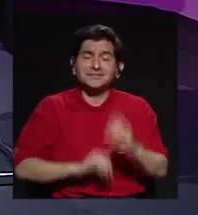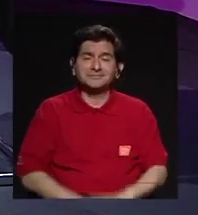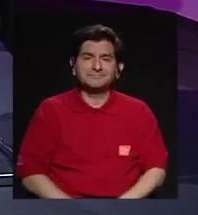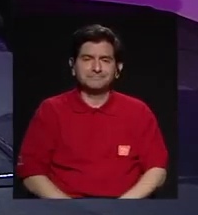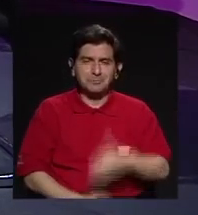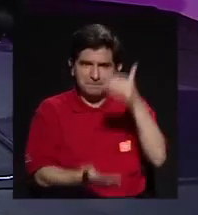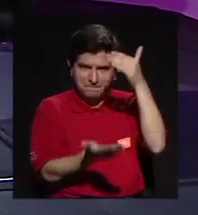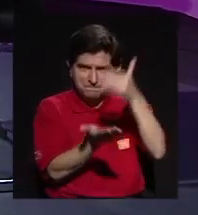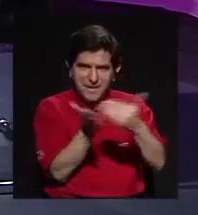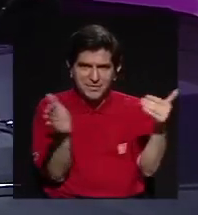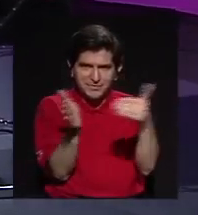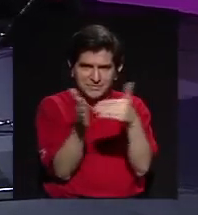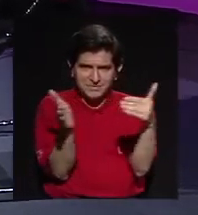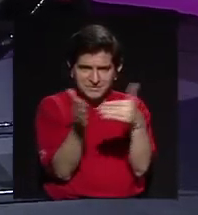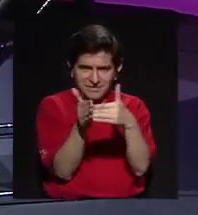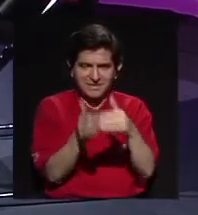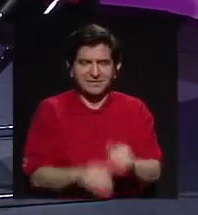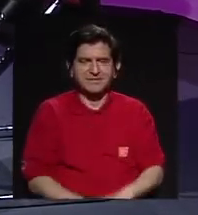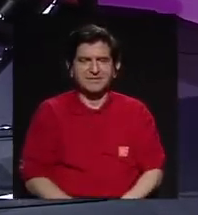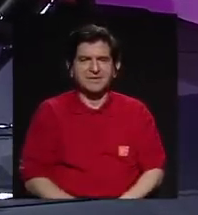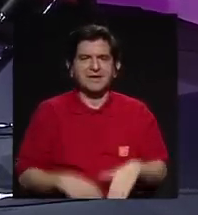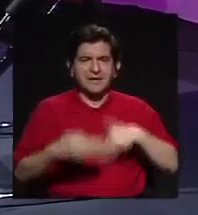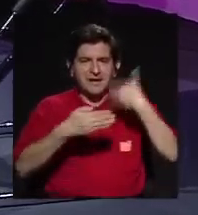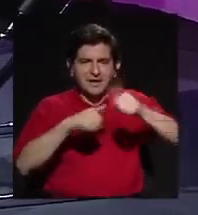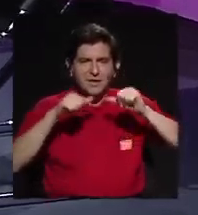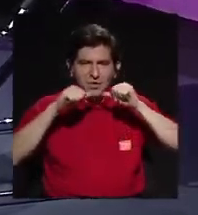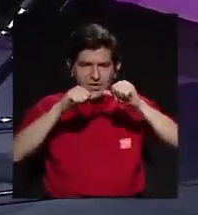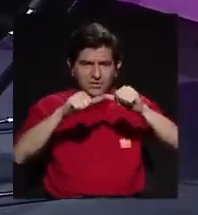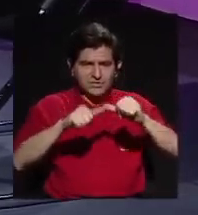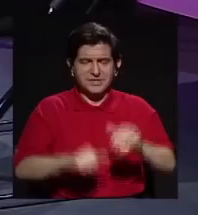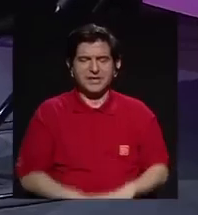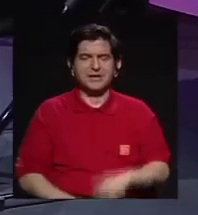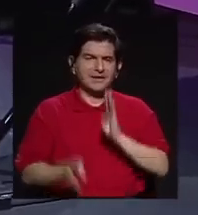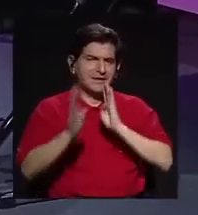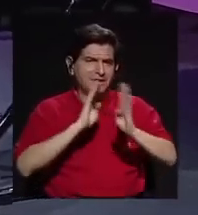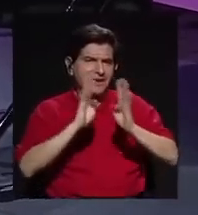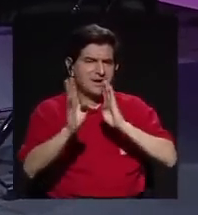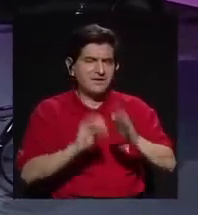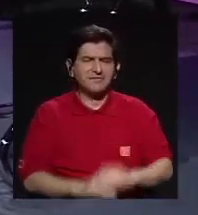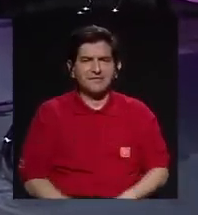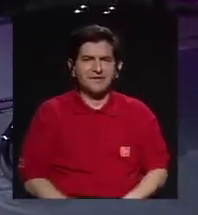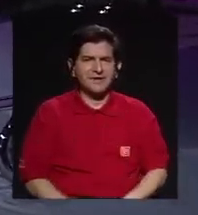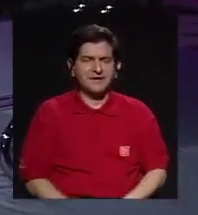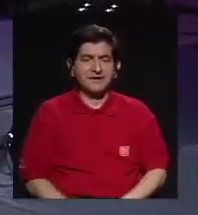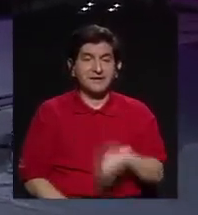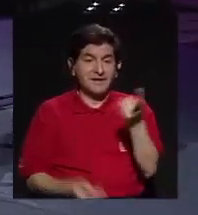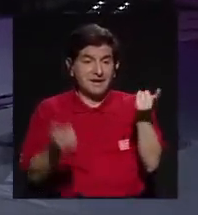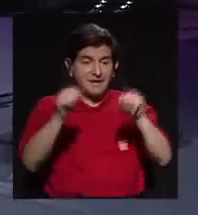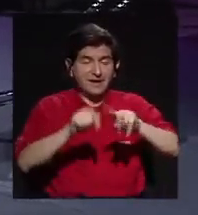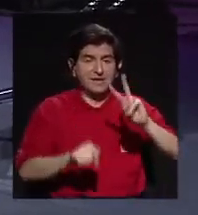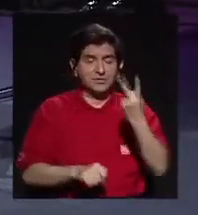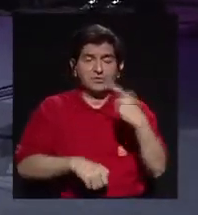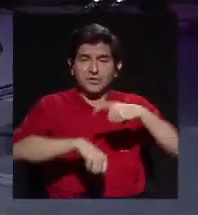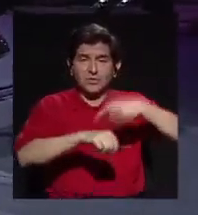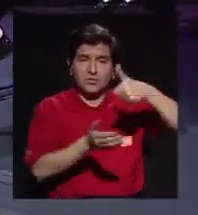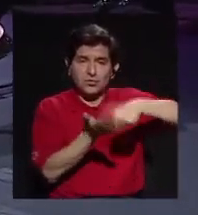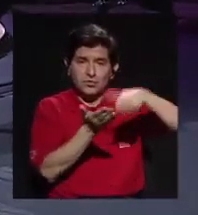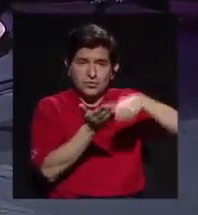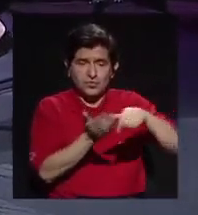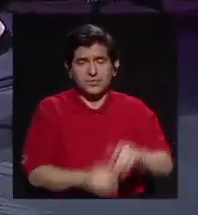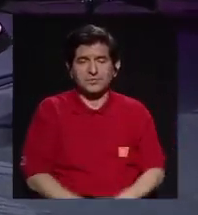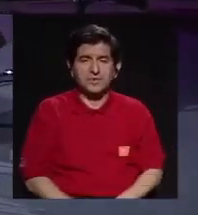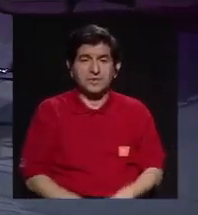Tenemos que ir a un corte nuevamente y estamos de regreso en unos segundos hablando sobre la segunda ronda que nos